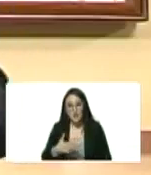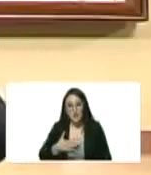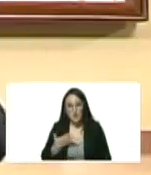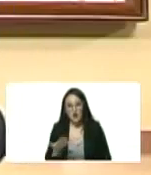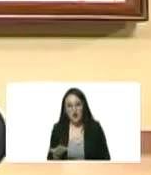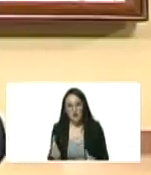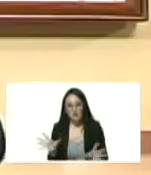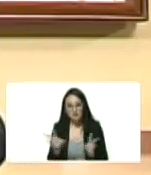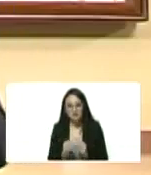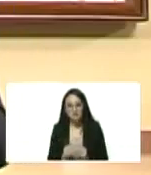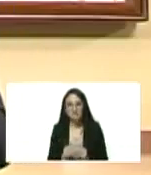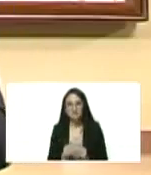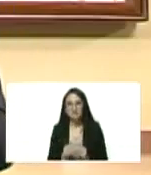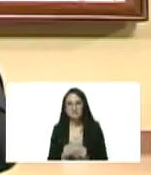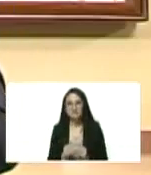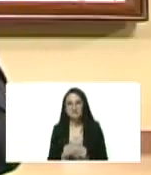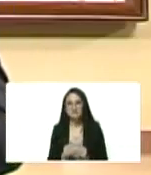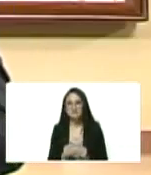sintetizar